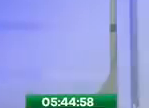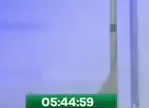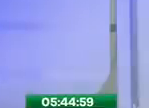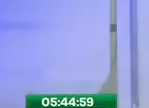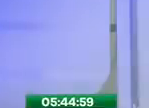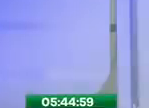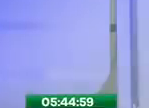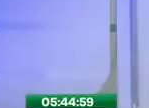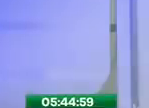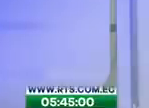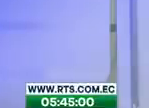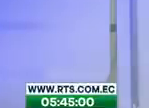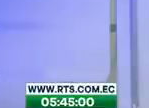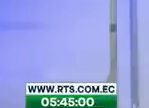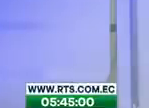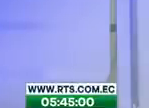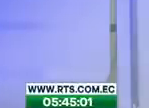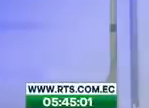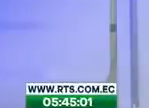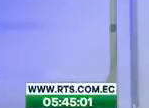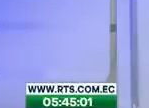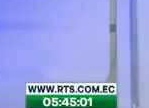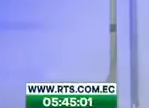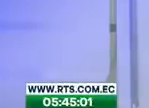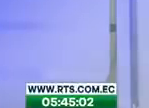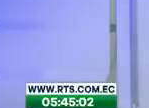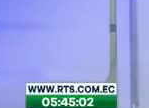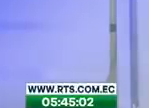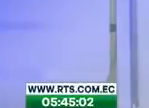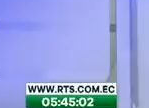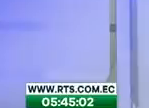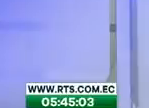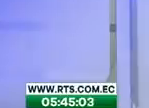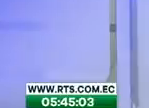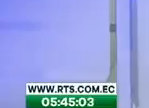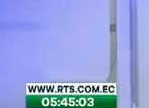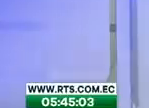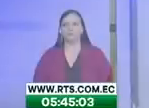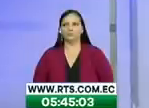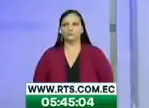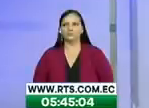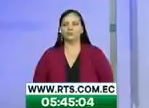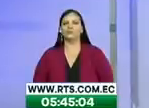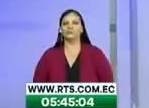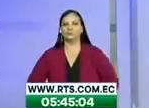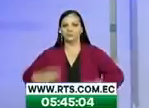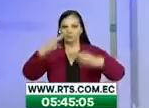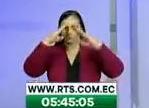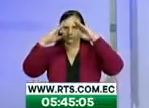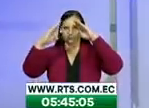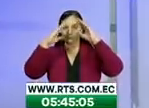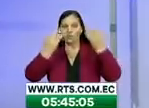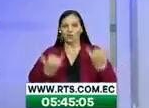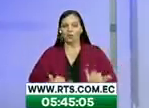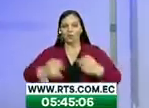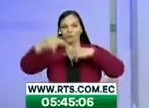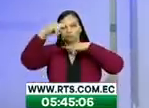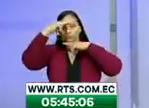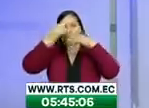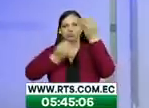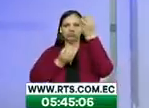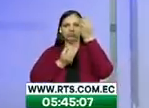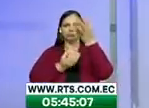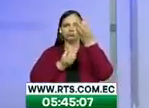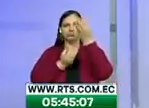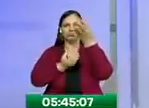de RTS. Estamos listos, dispuestos y predispuestos para llevarles lo mejor en información, entretenimiento, a propósito de todo